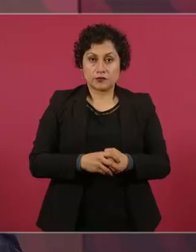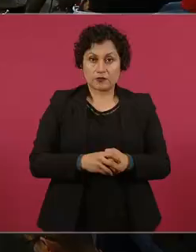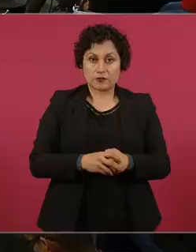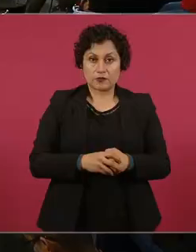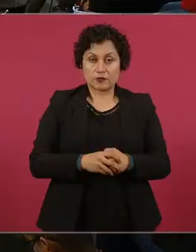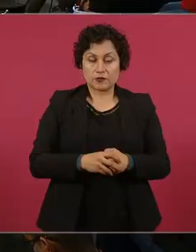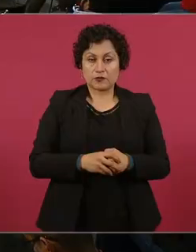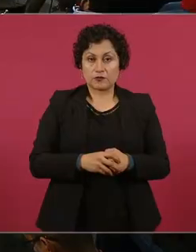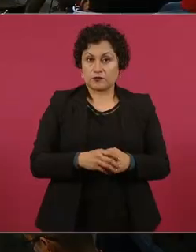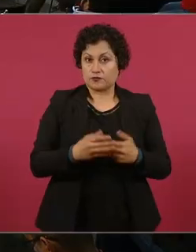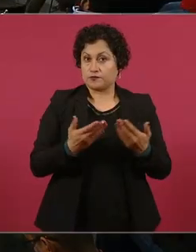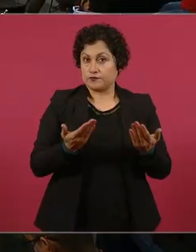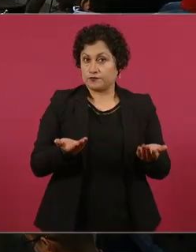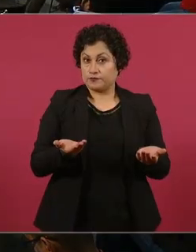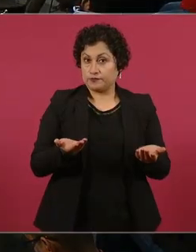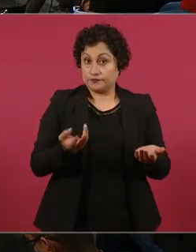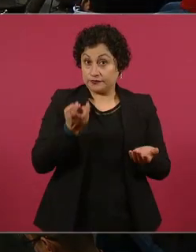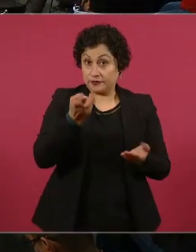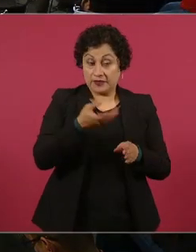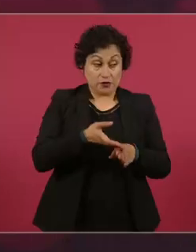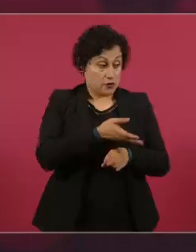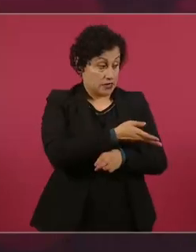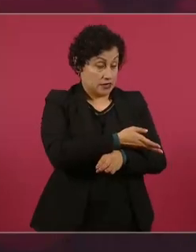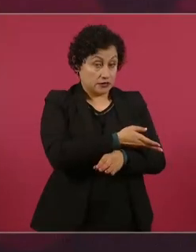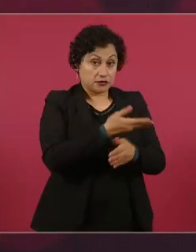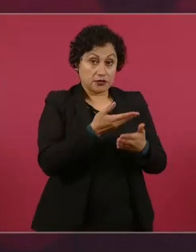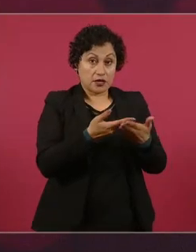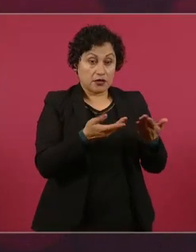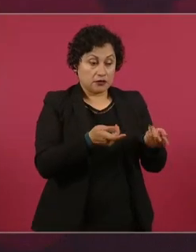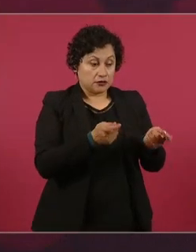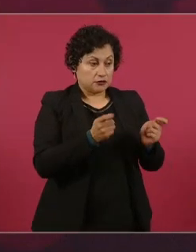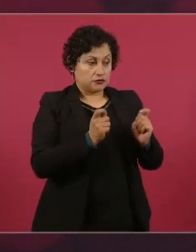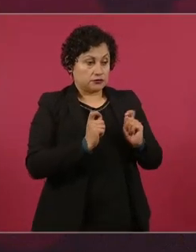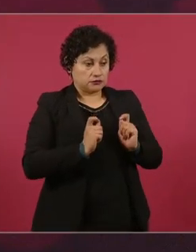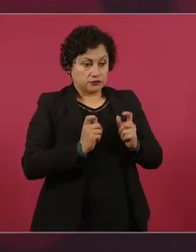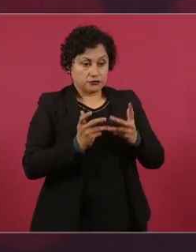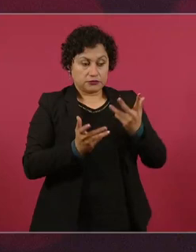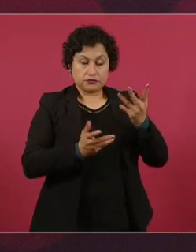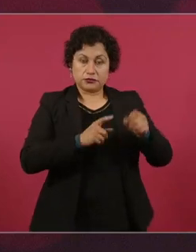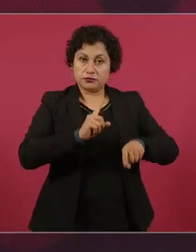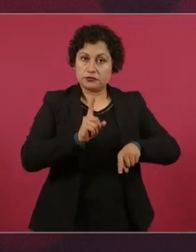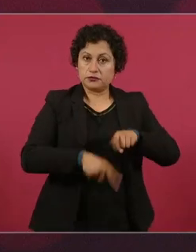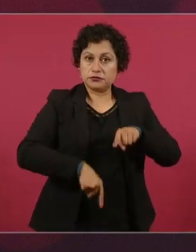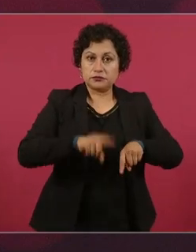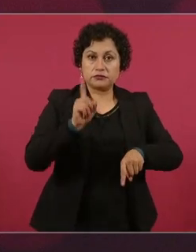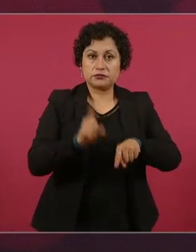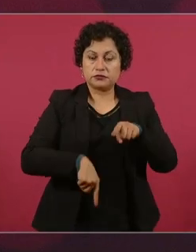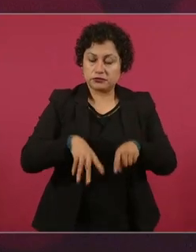Eso es lo que estamos enfrentando. Pero vamos muy bien,